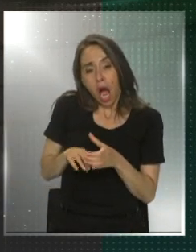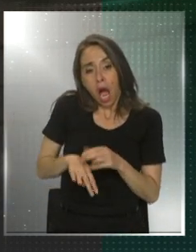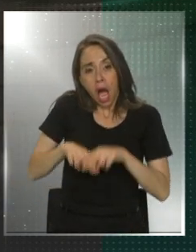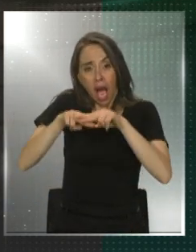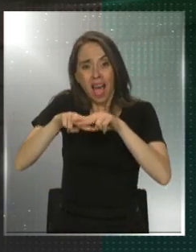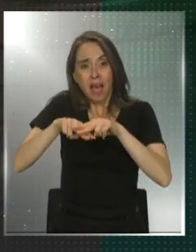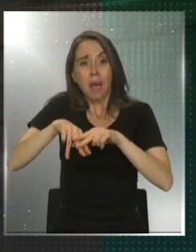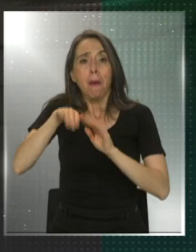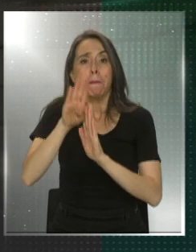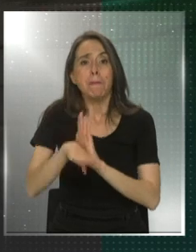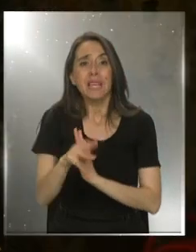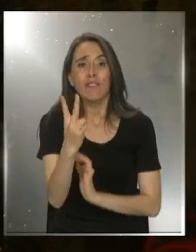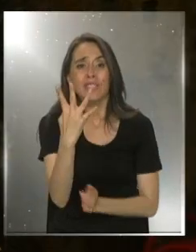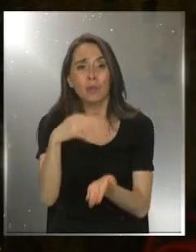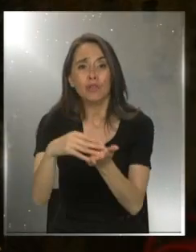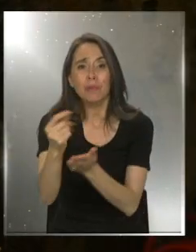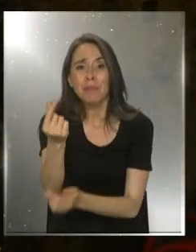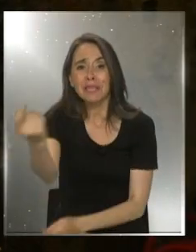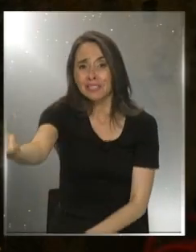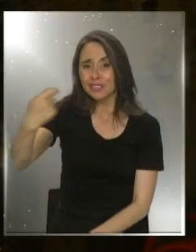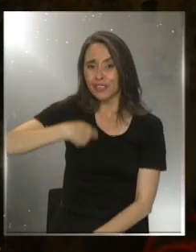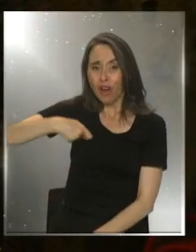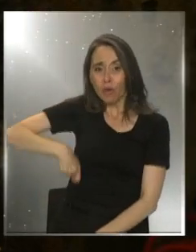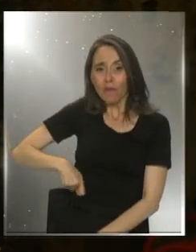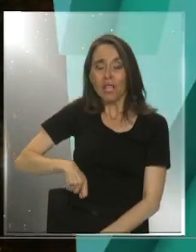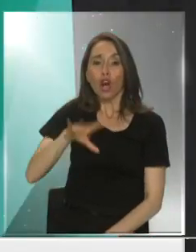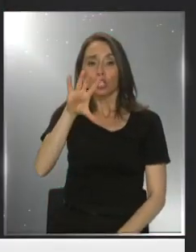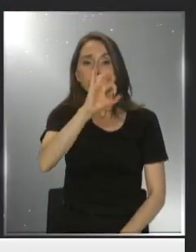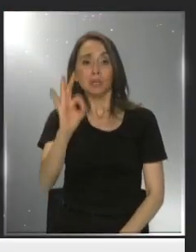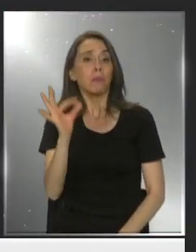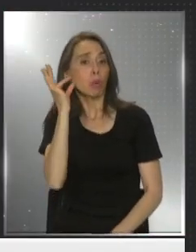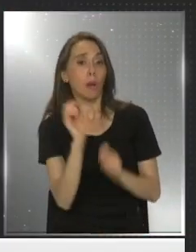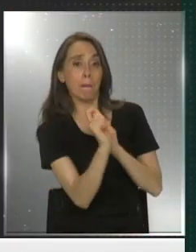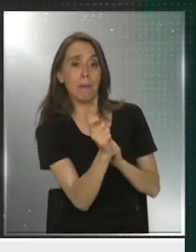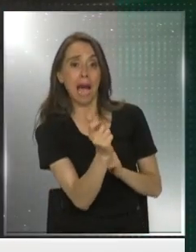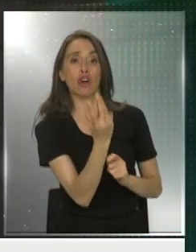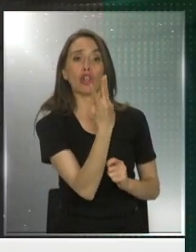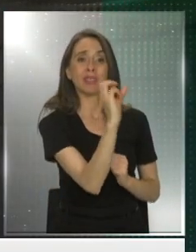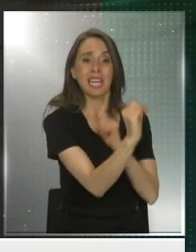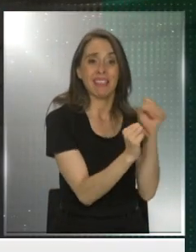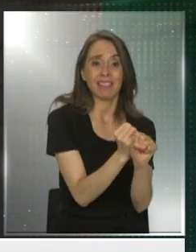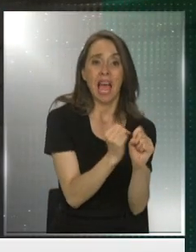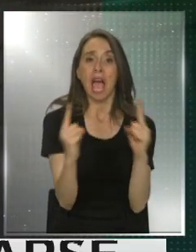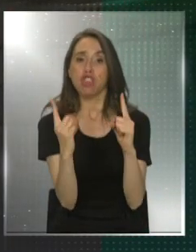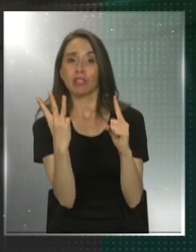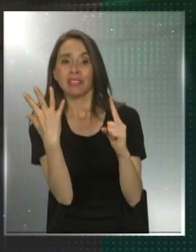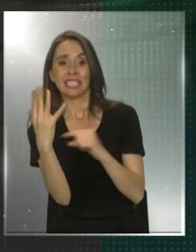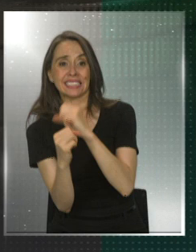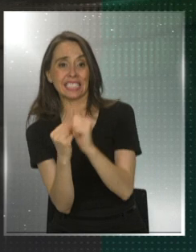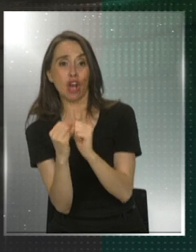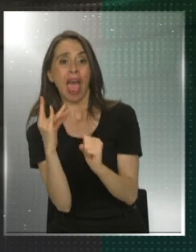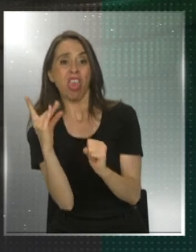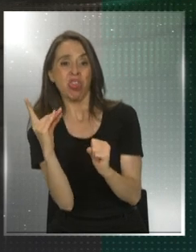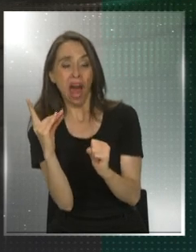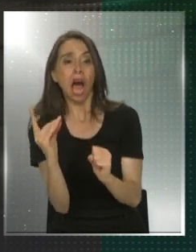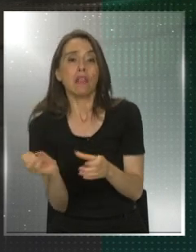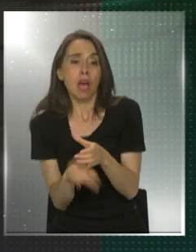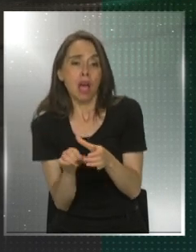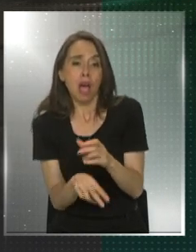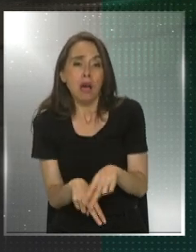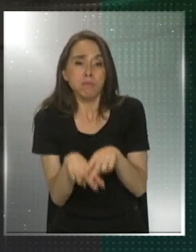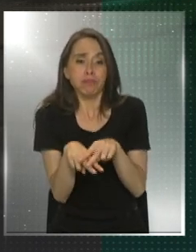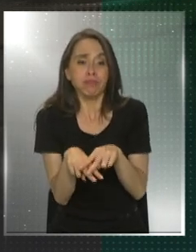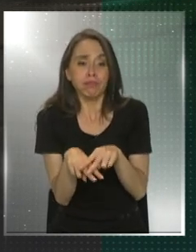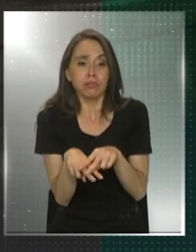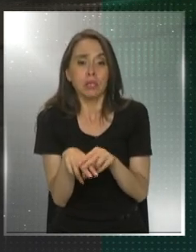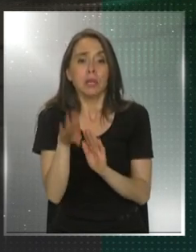menor a 24 mil pesos. Y la mitad de las mujeres que cotizaron entre 30 y 35 años lograron autofinanciar una